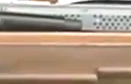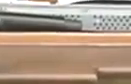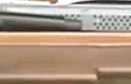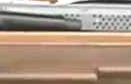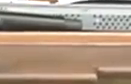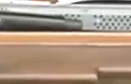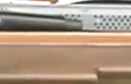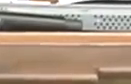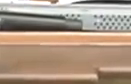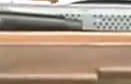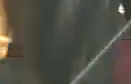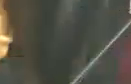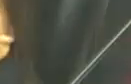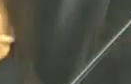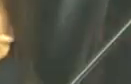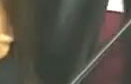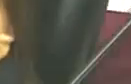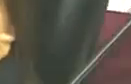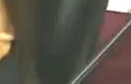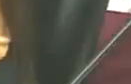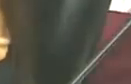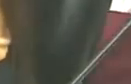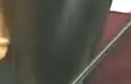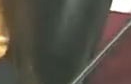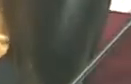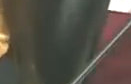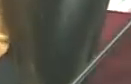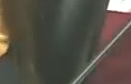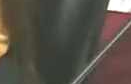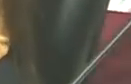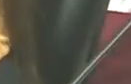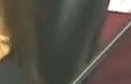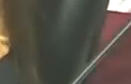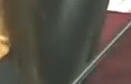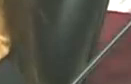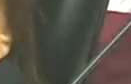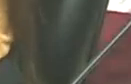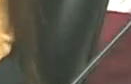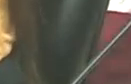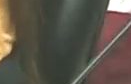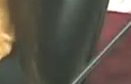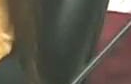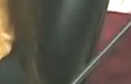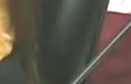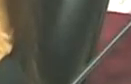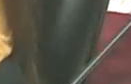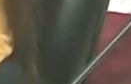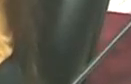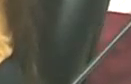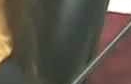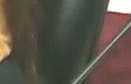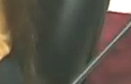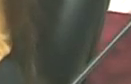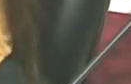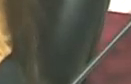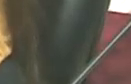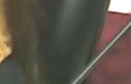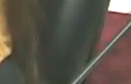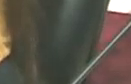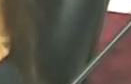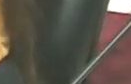2023. Acta número 13. Previo anuncio de secretaría y la existencia del quórum reglamentario,